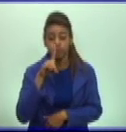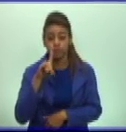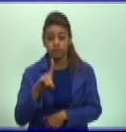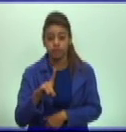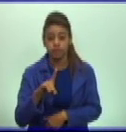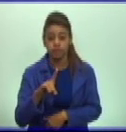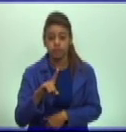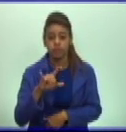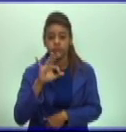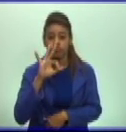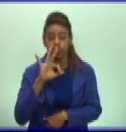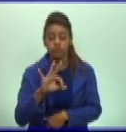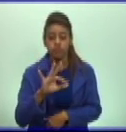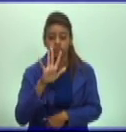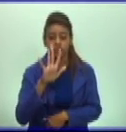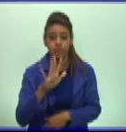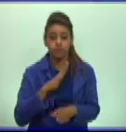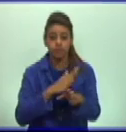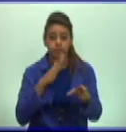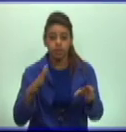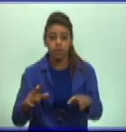el 2016.